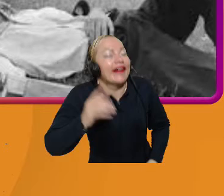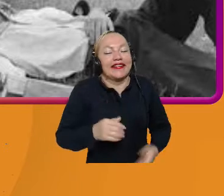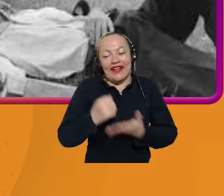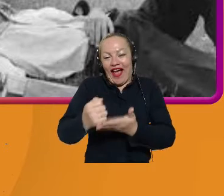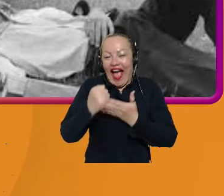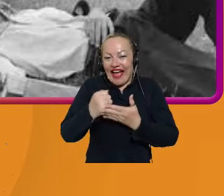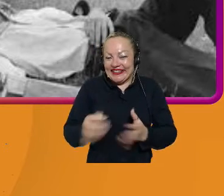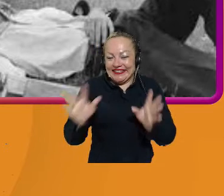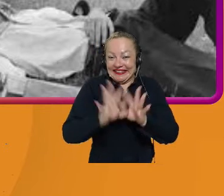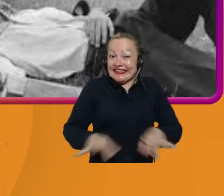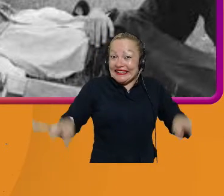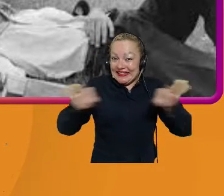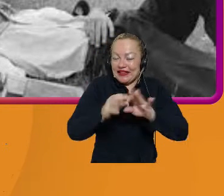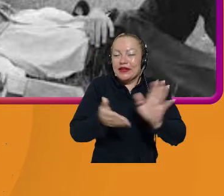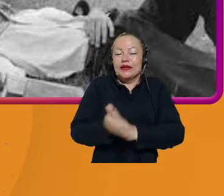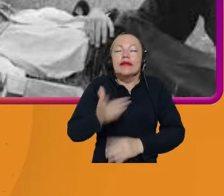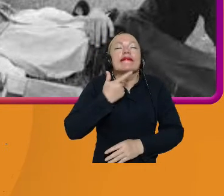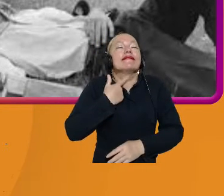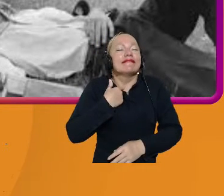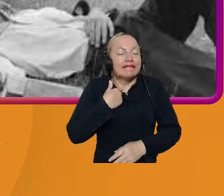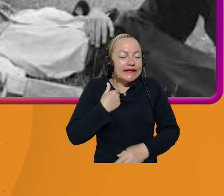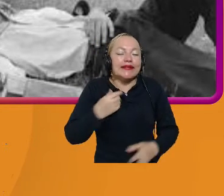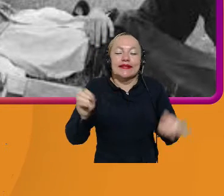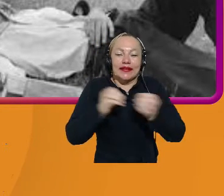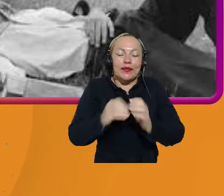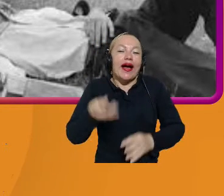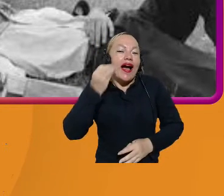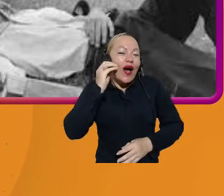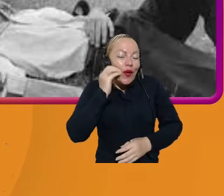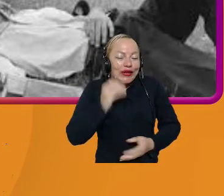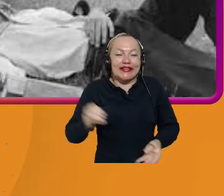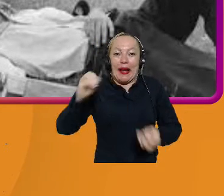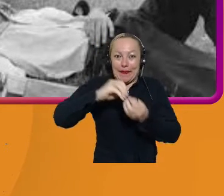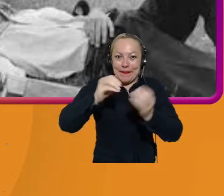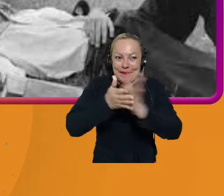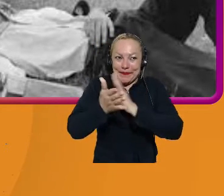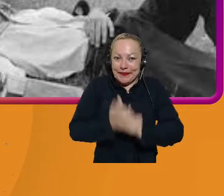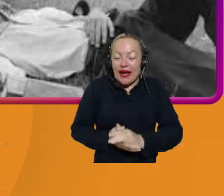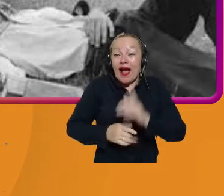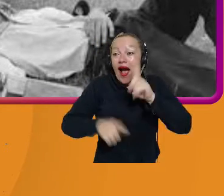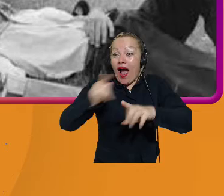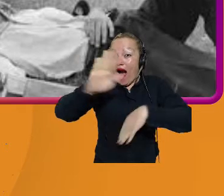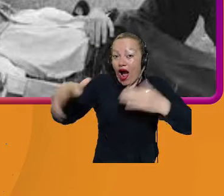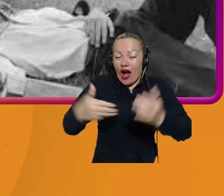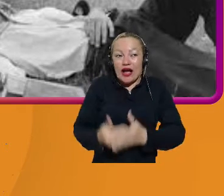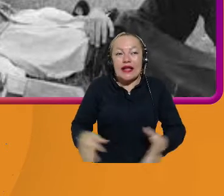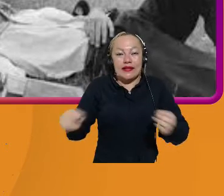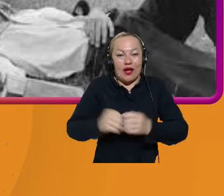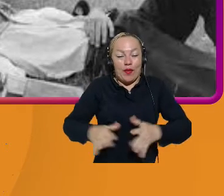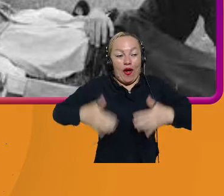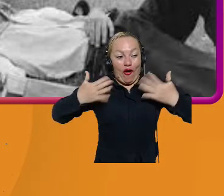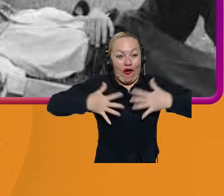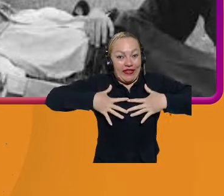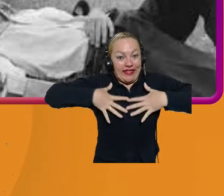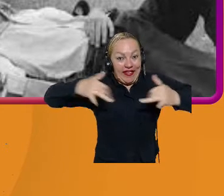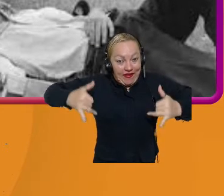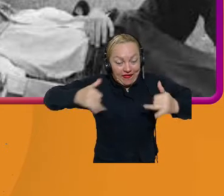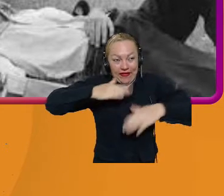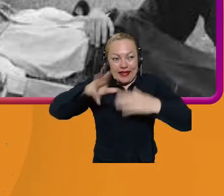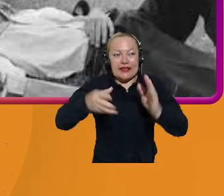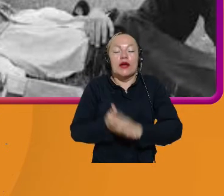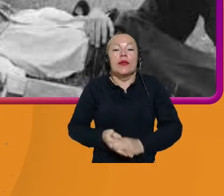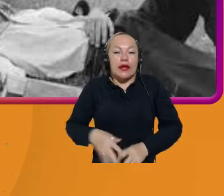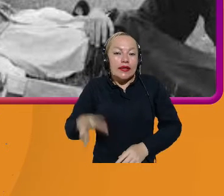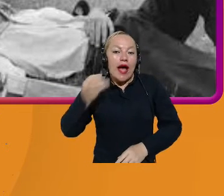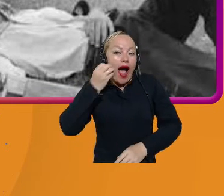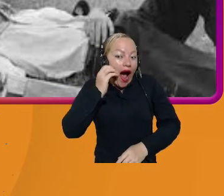Sí, pero entonces me fascina hablar con mi abuelita. Y también unos y para todos que los que tienen la dicha pues de tener a